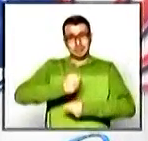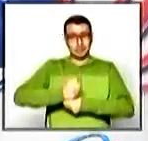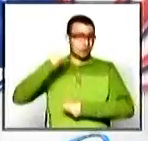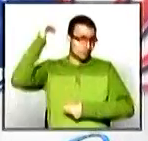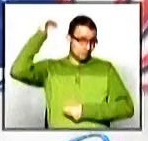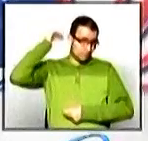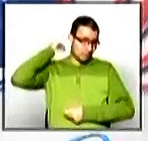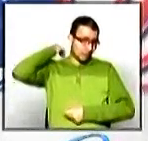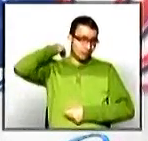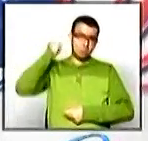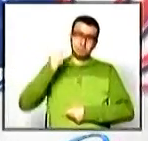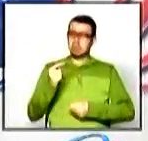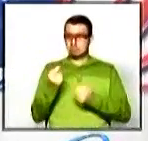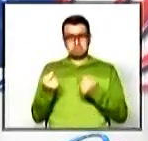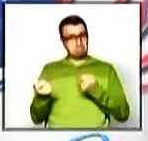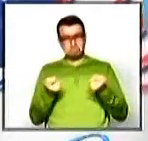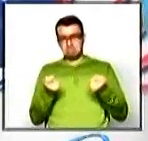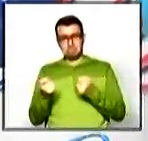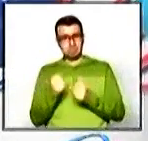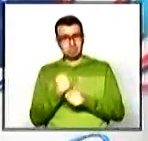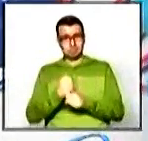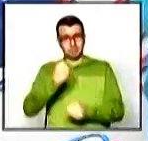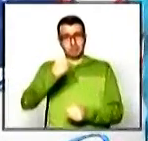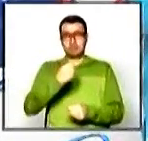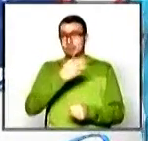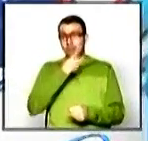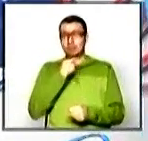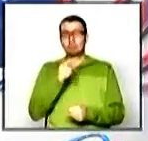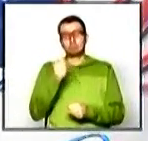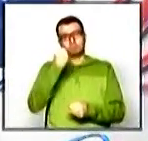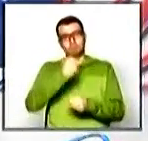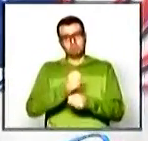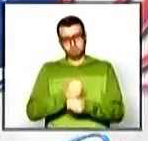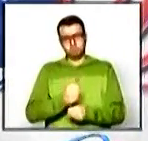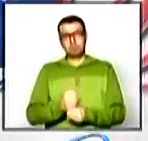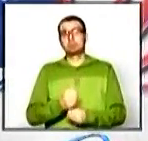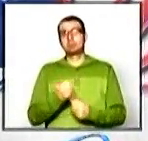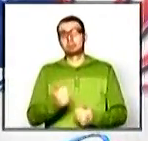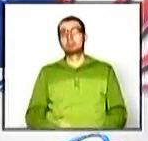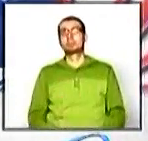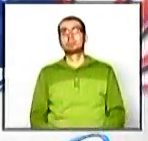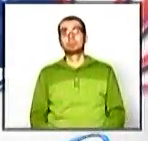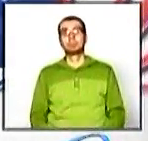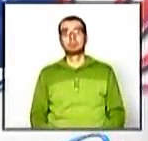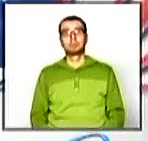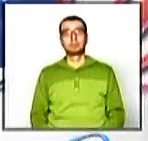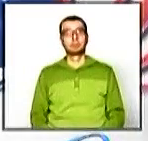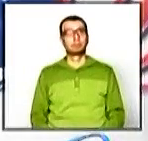descontracturadas en los ajustes que hicimos en piso. Apretamos el mentón.